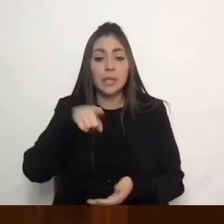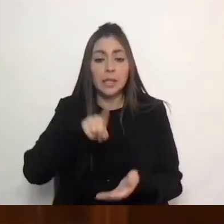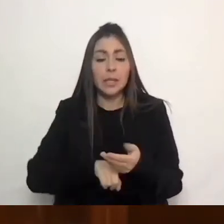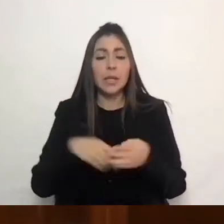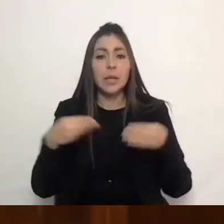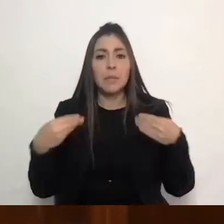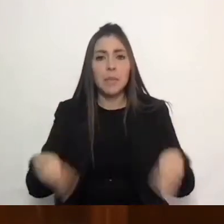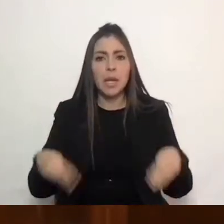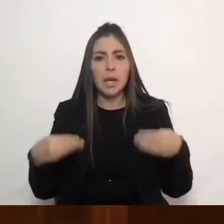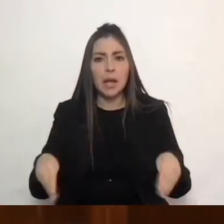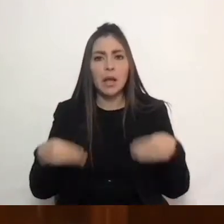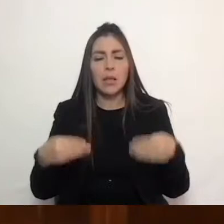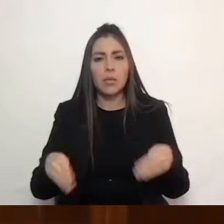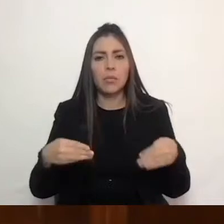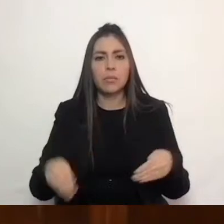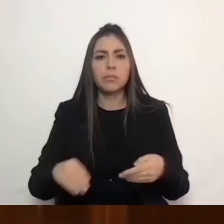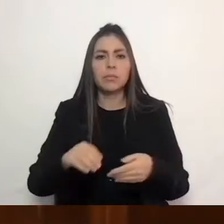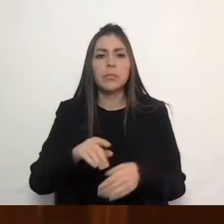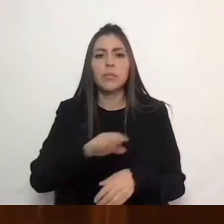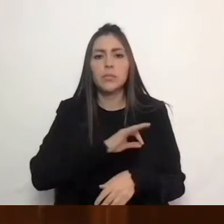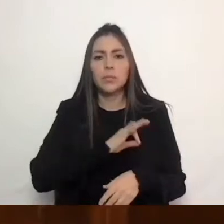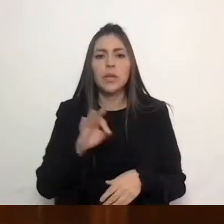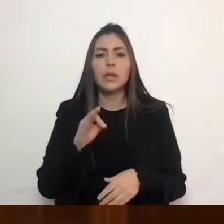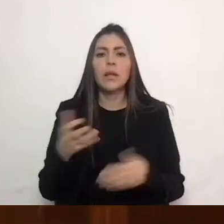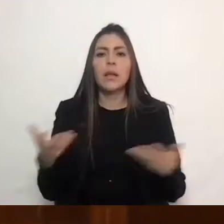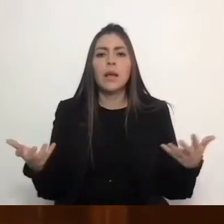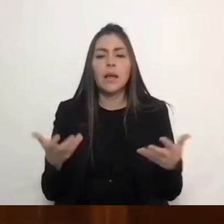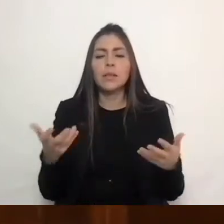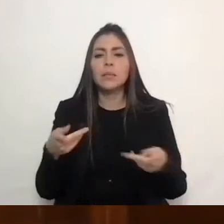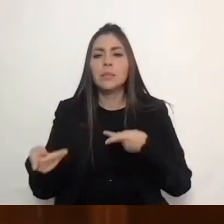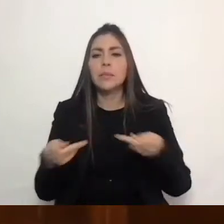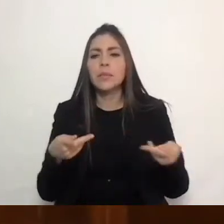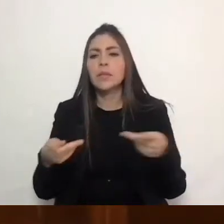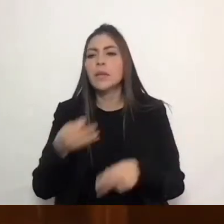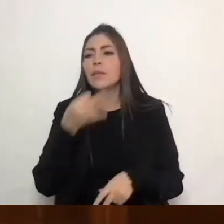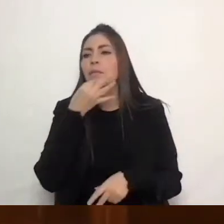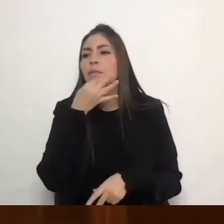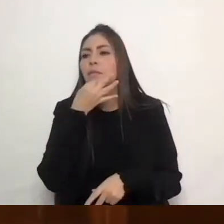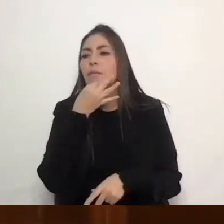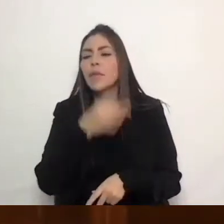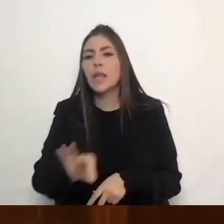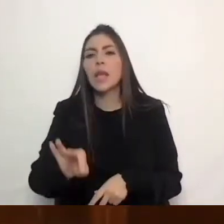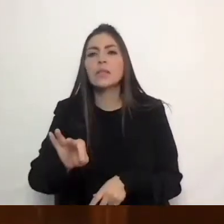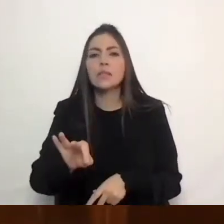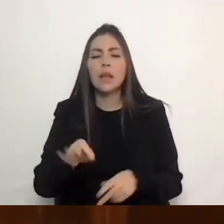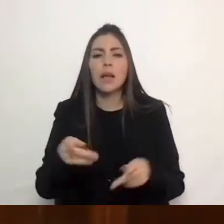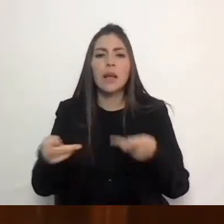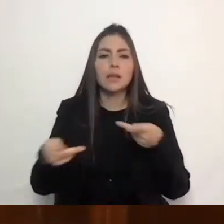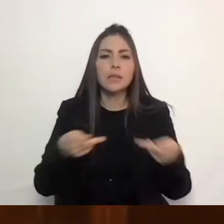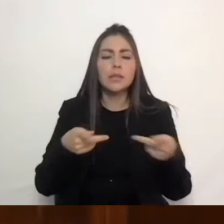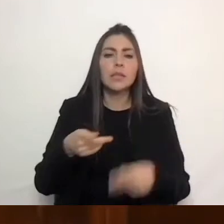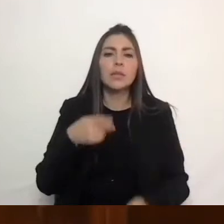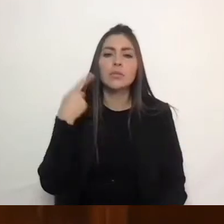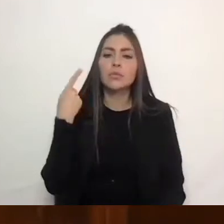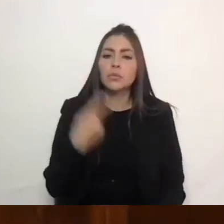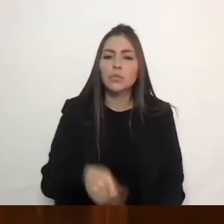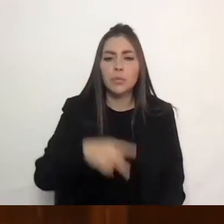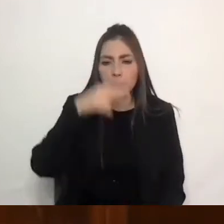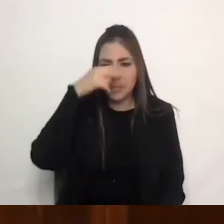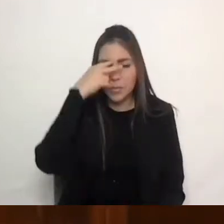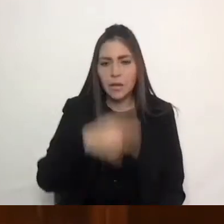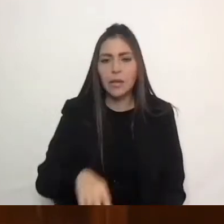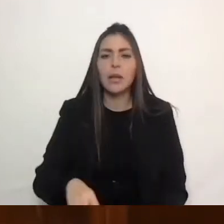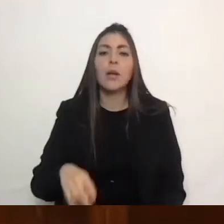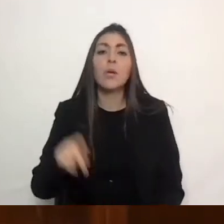o relacionan las celebraciones de las festividades cívicas, fiestas patrias, el aniversario